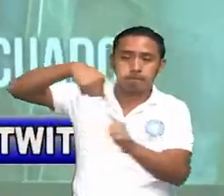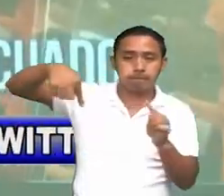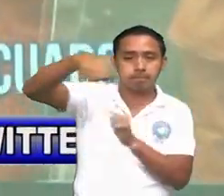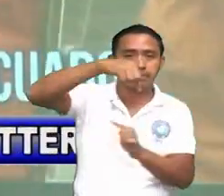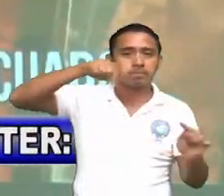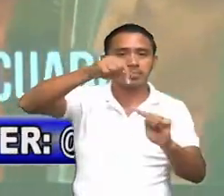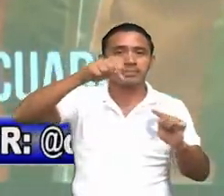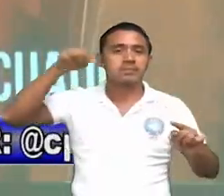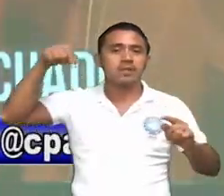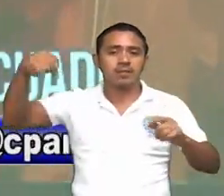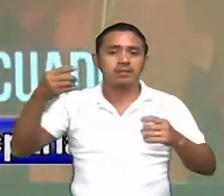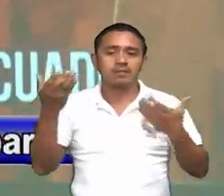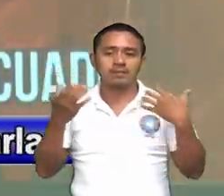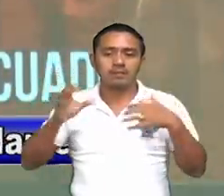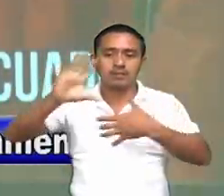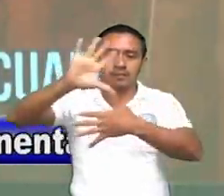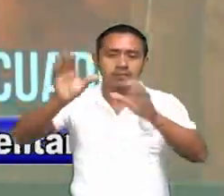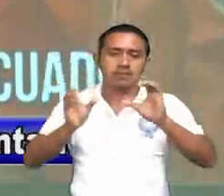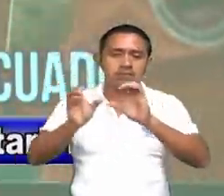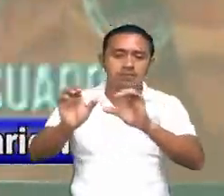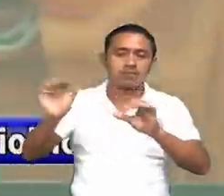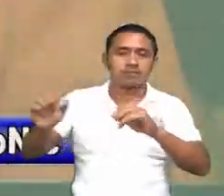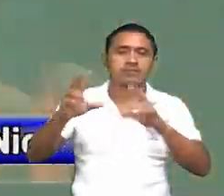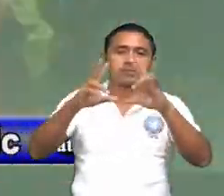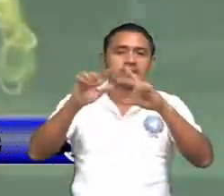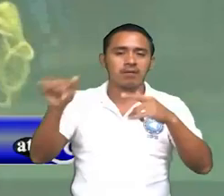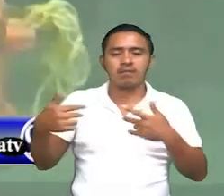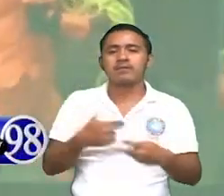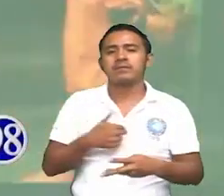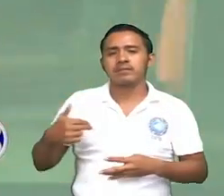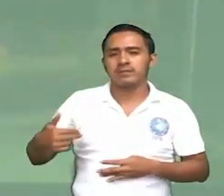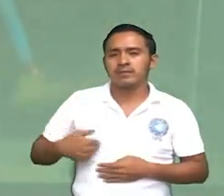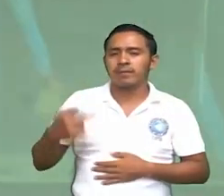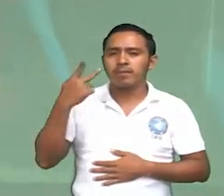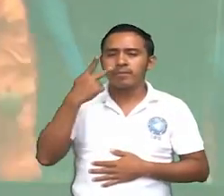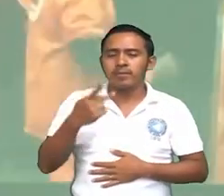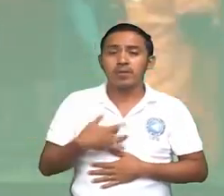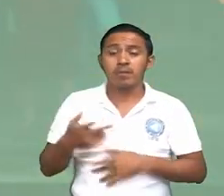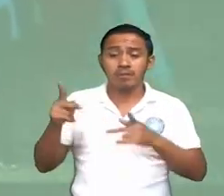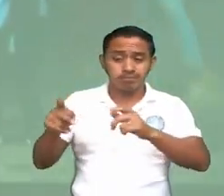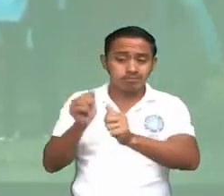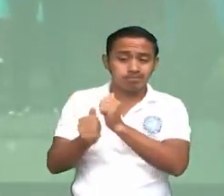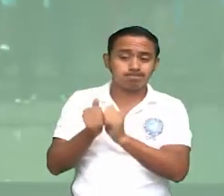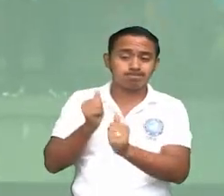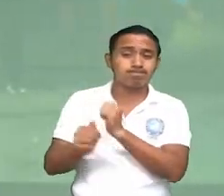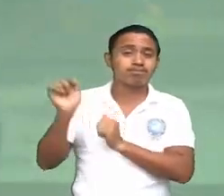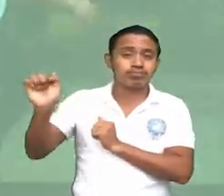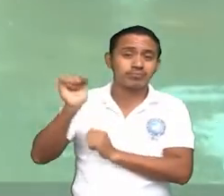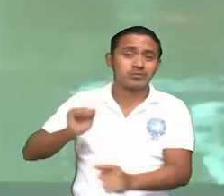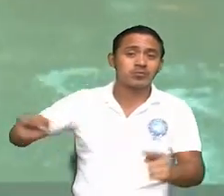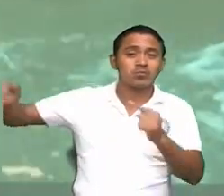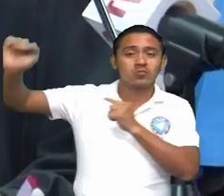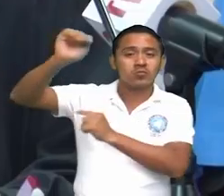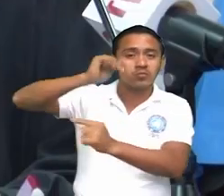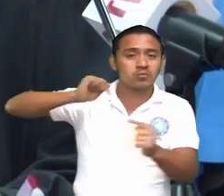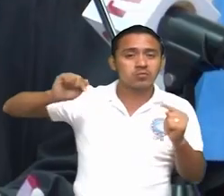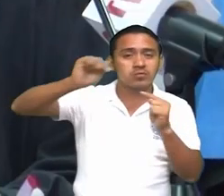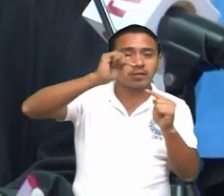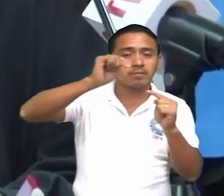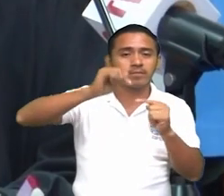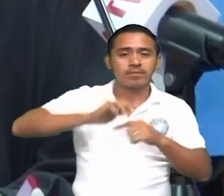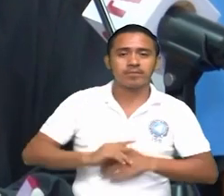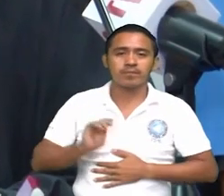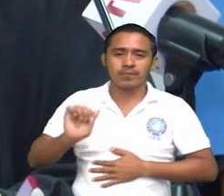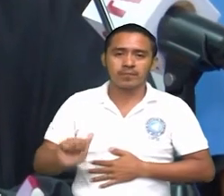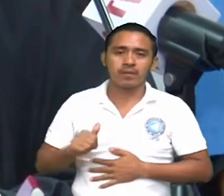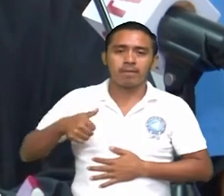Caribe nicaragüense es el otro escenario que servirá para la preparación de quienes son más afectados por este tipo de fenómenos. El día de